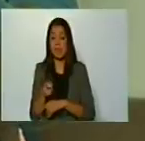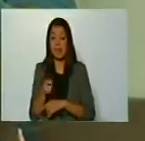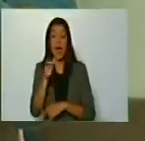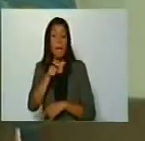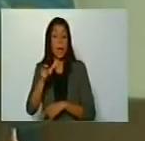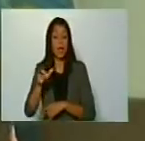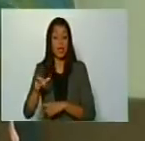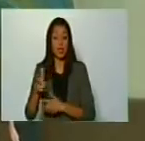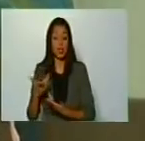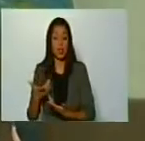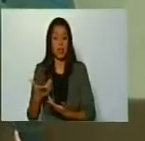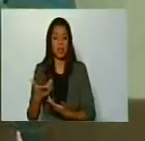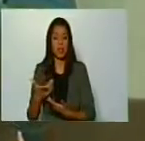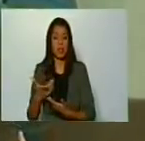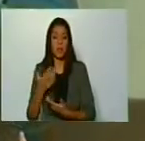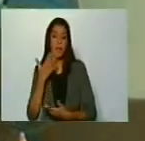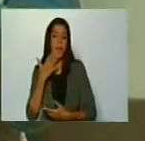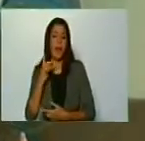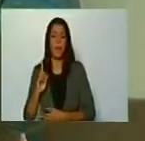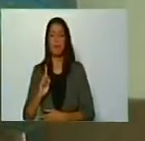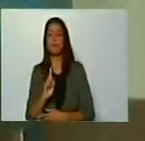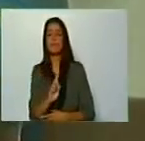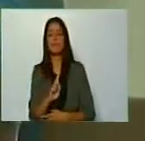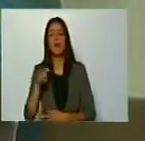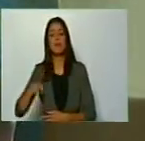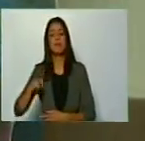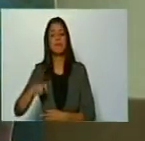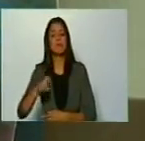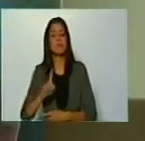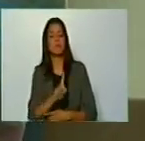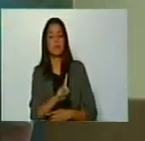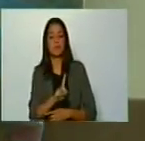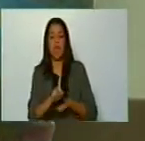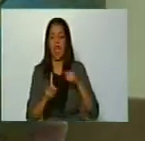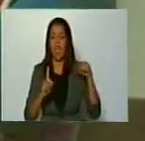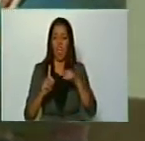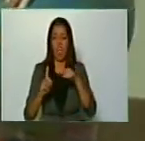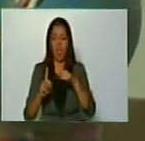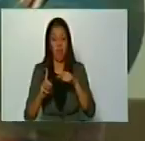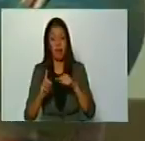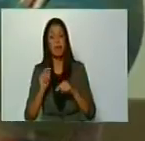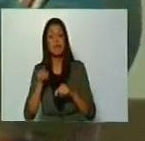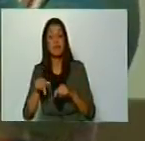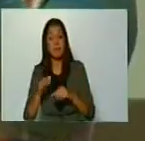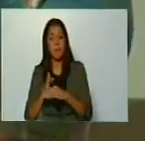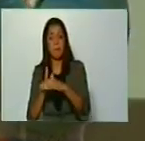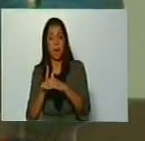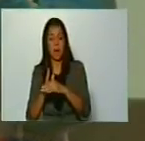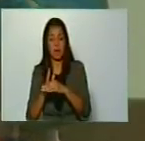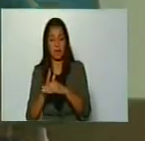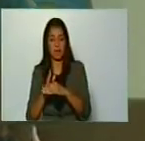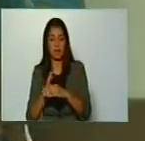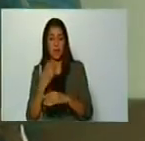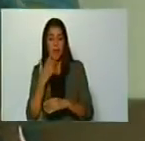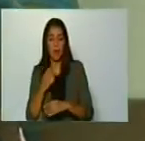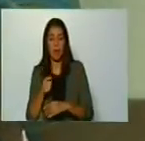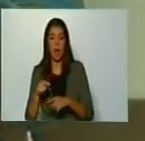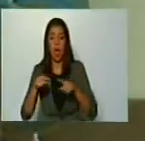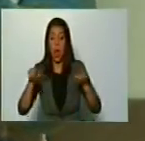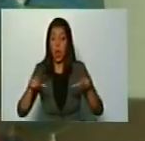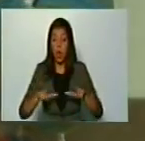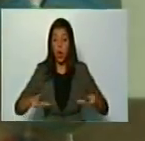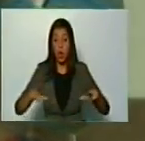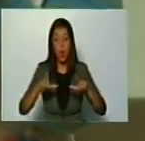a quien se dirigiera a los centros electorales, lo atacaran, se lo impidieran, quemaron centros electorales.